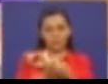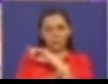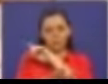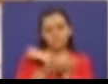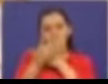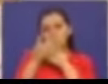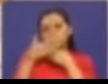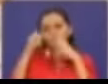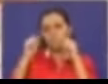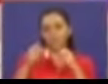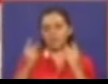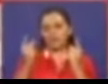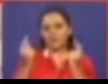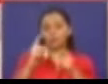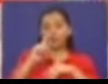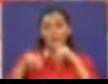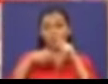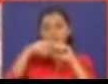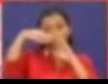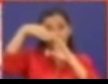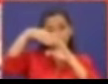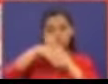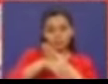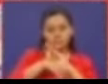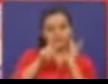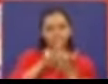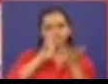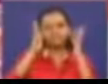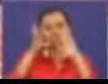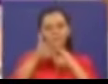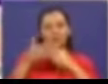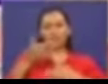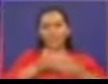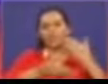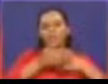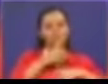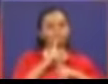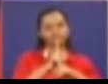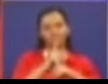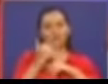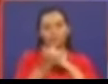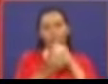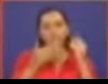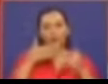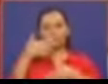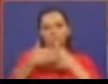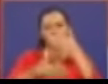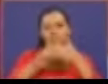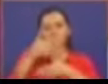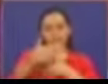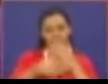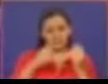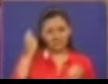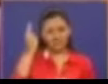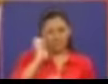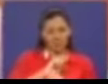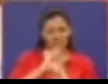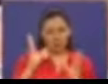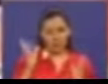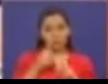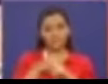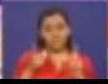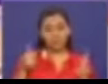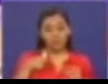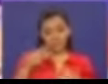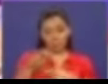rápido. Cuando descendimos en el ranking, no significa que el país retrocedía, sino que había países que mejoraban más rápido que el país. Si estamos claros. Estamos